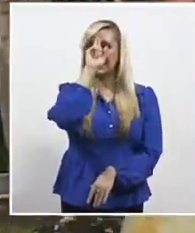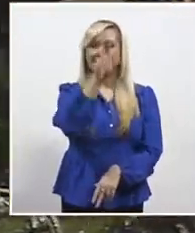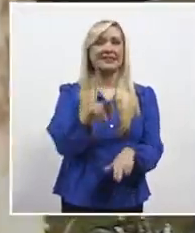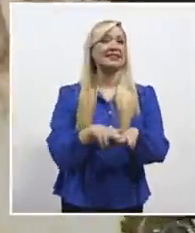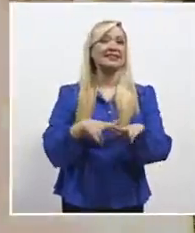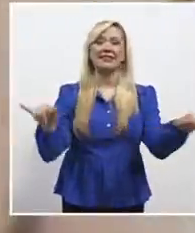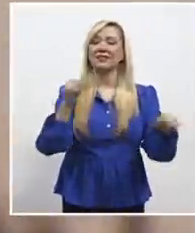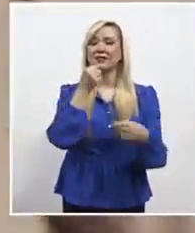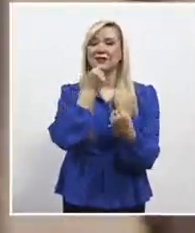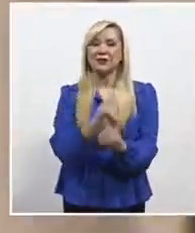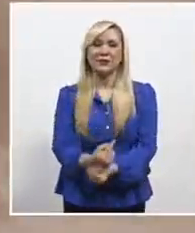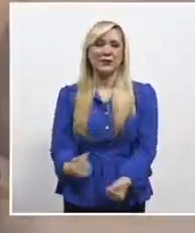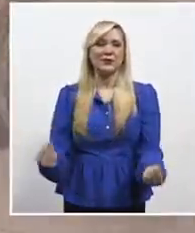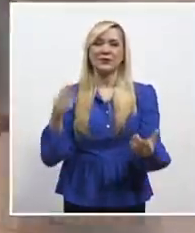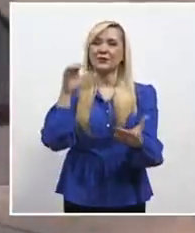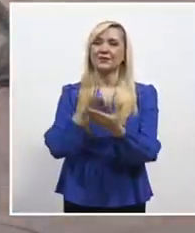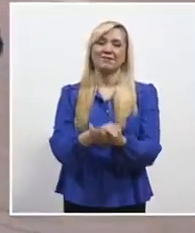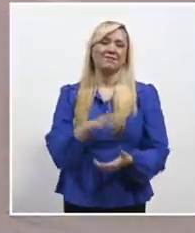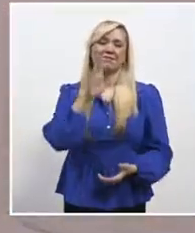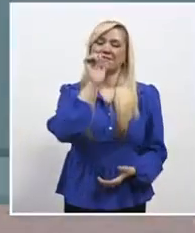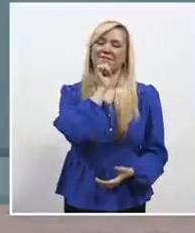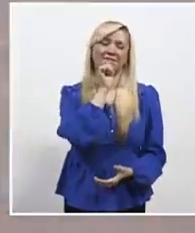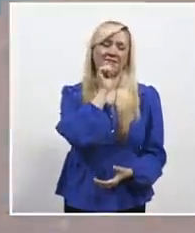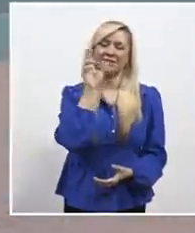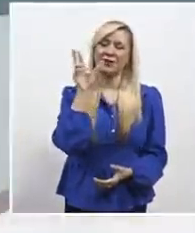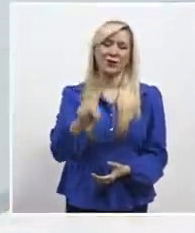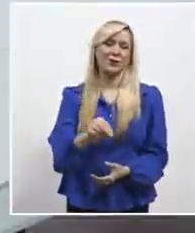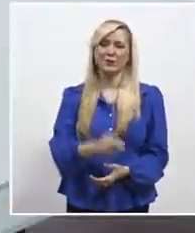del matrimonio infantil.